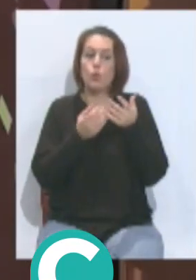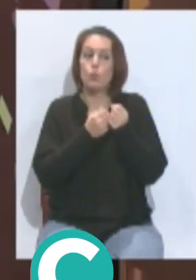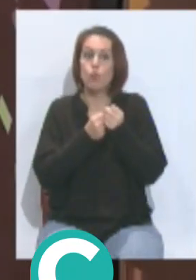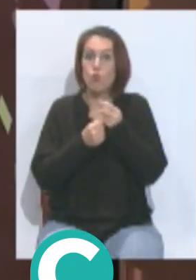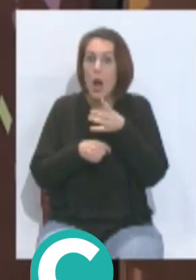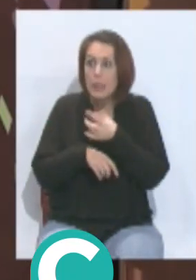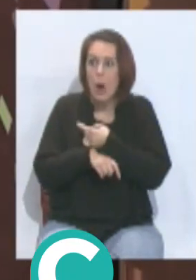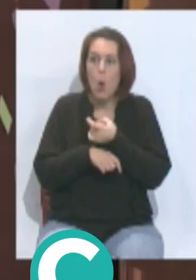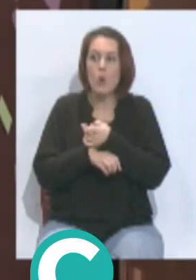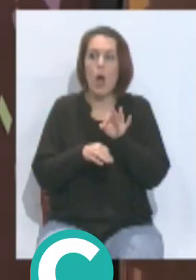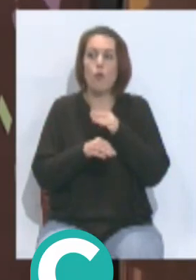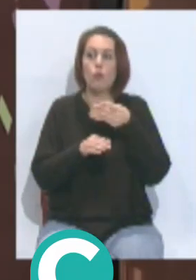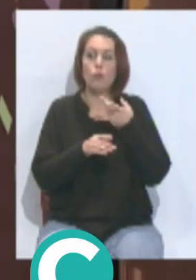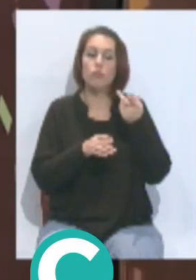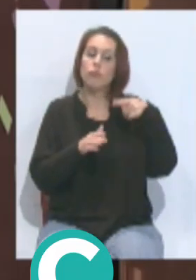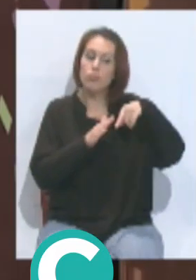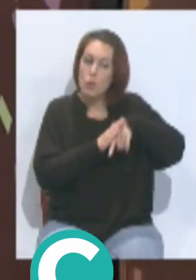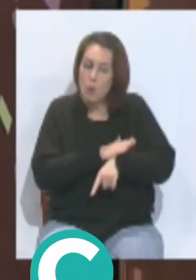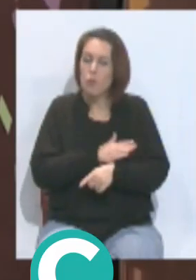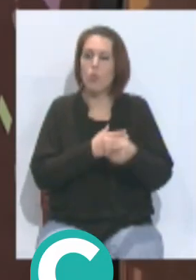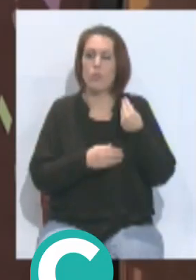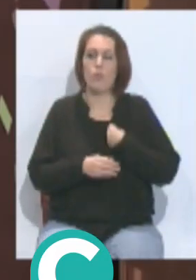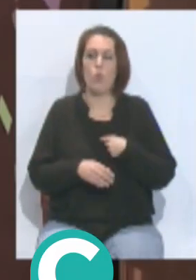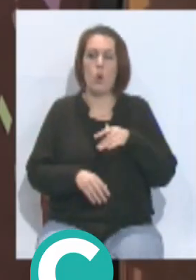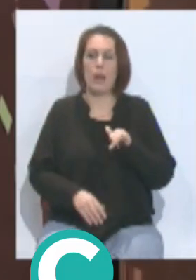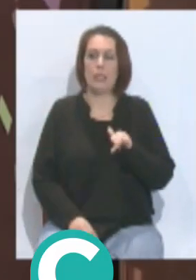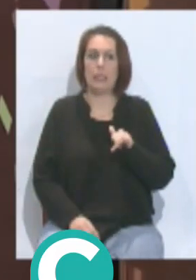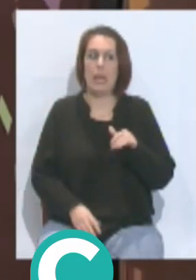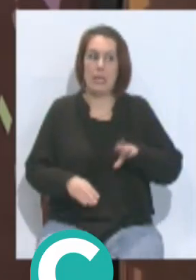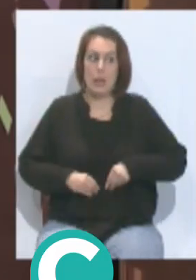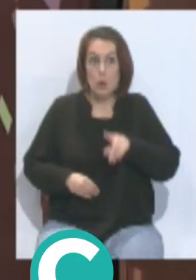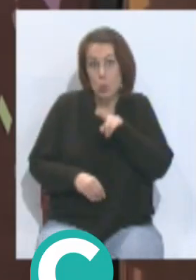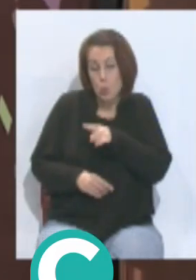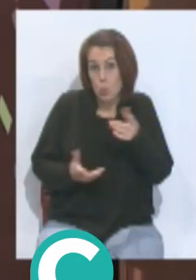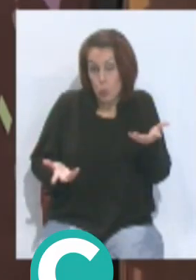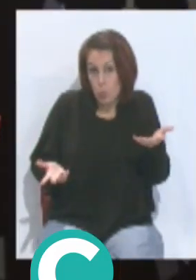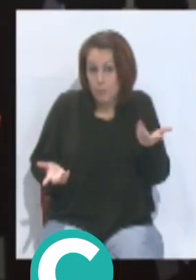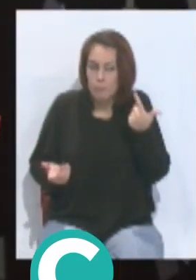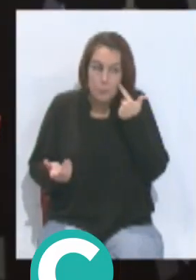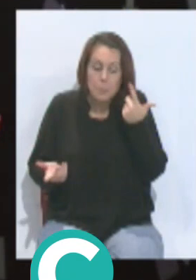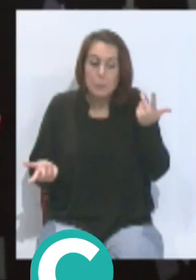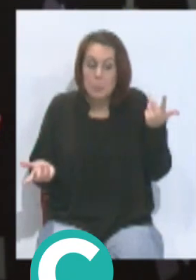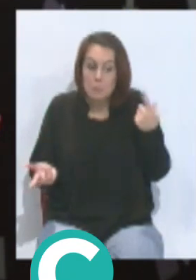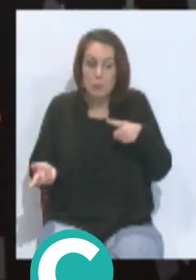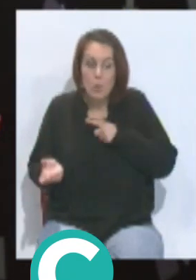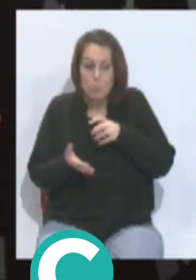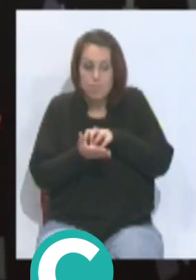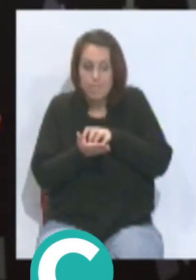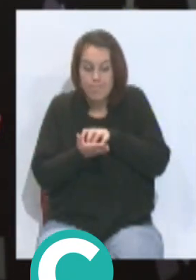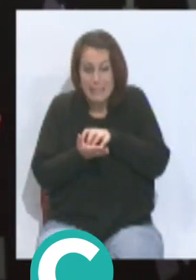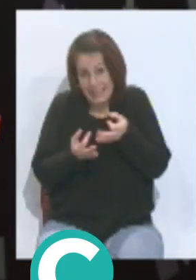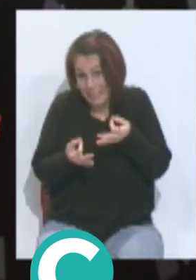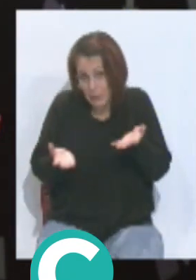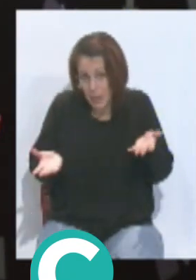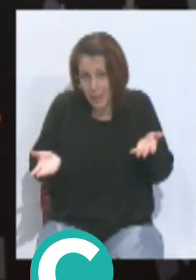de horas, por la profundidad de lo que planteabais, iba a tener o no aceptación, David. A ver, teníamos, bueno, la duda siempre existía,